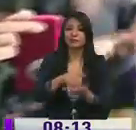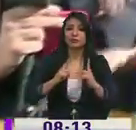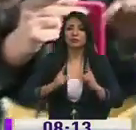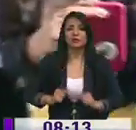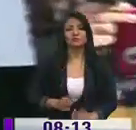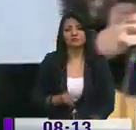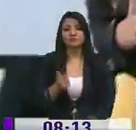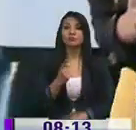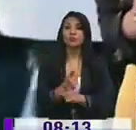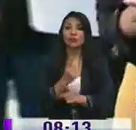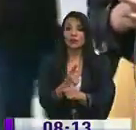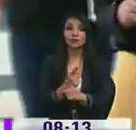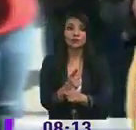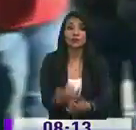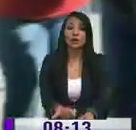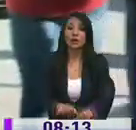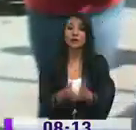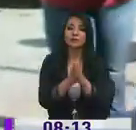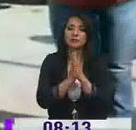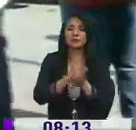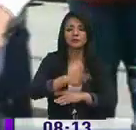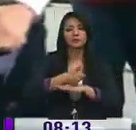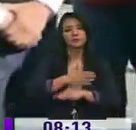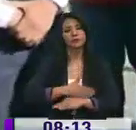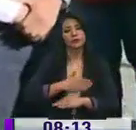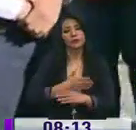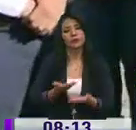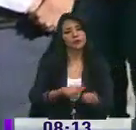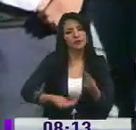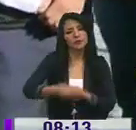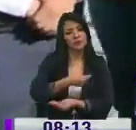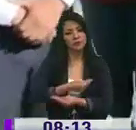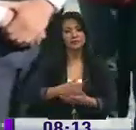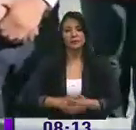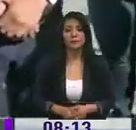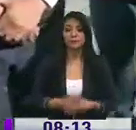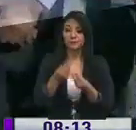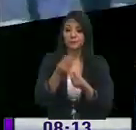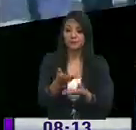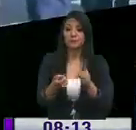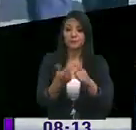de allí es porque vienen hoy a pedir a las autoridades que se les devuelva su espacio. Esa es la